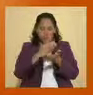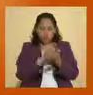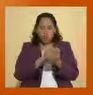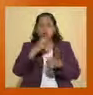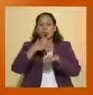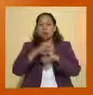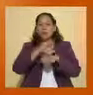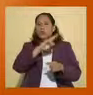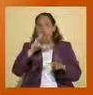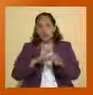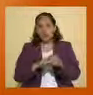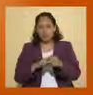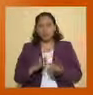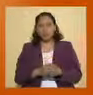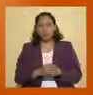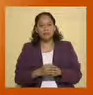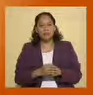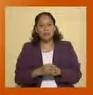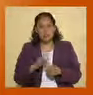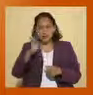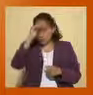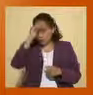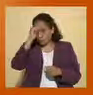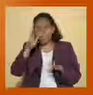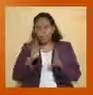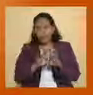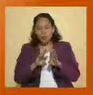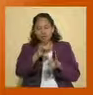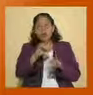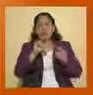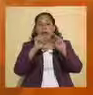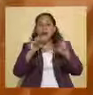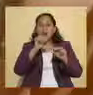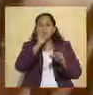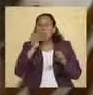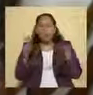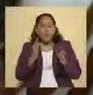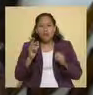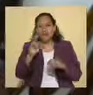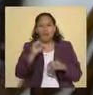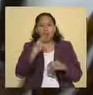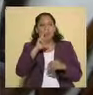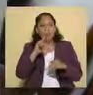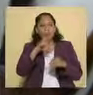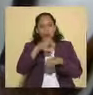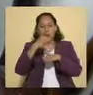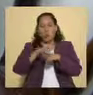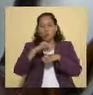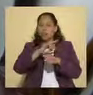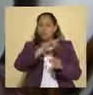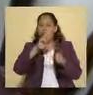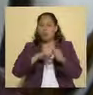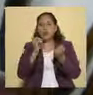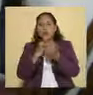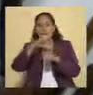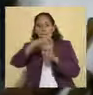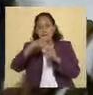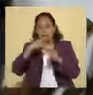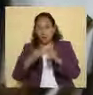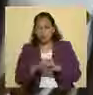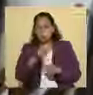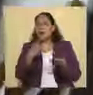natural estás de acuerdo en vez de en vez de ponerle helado otra cosa yogur natural bajo en grasa puede ser